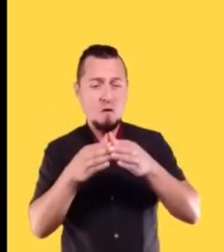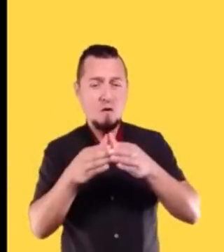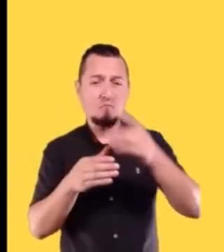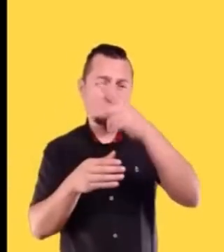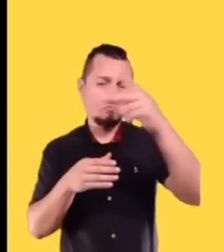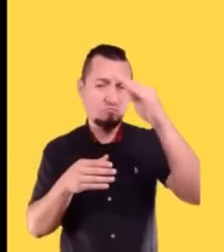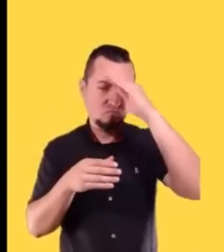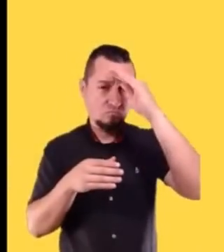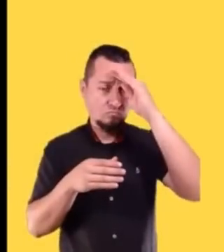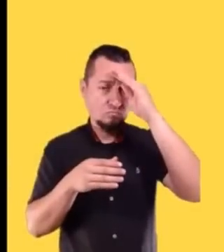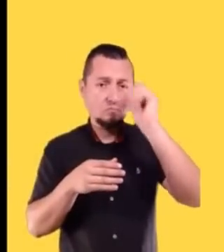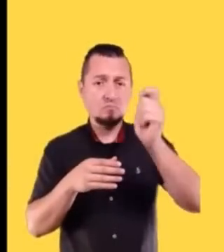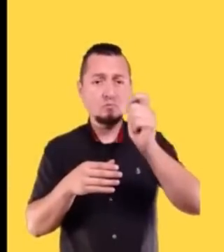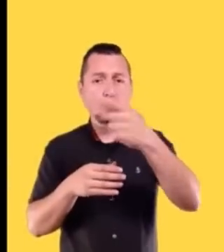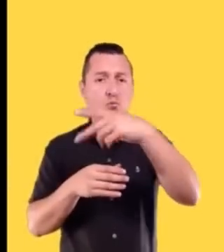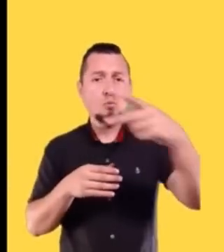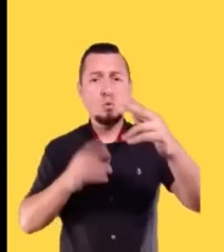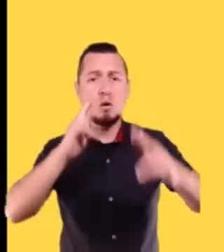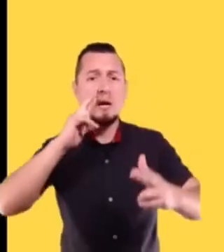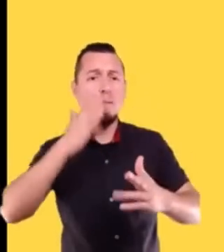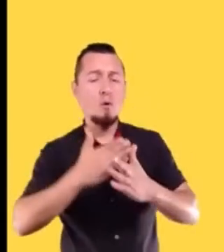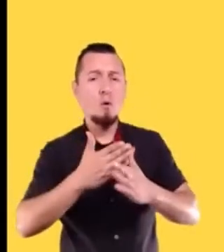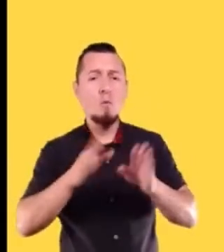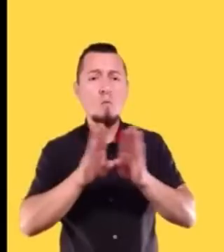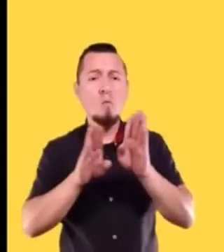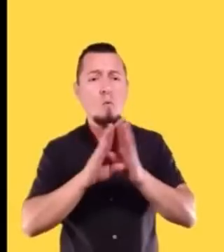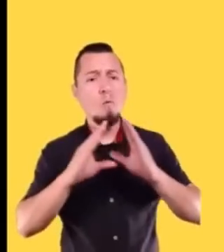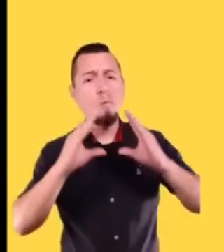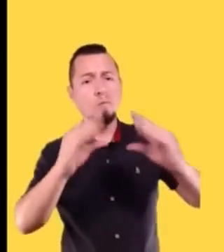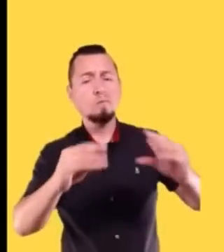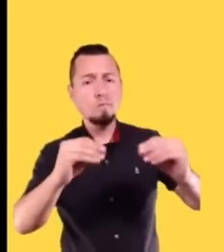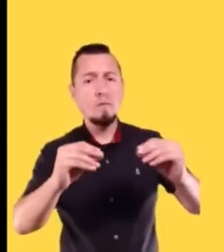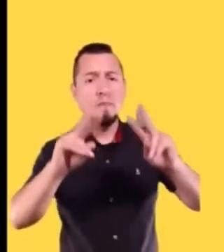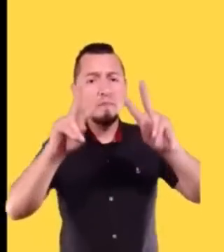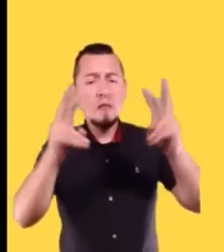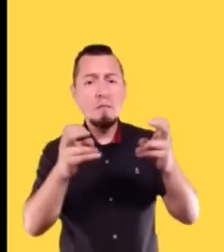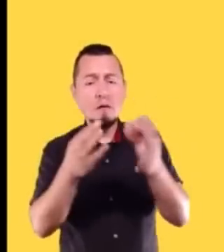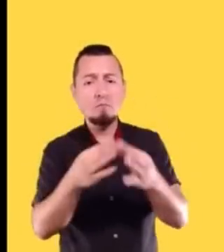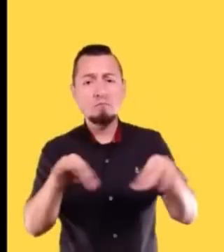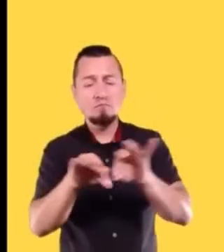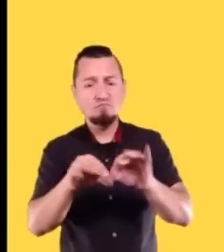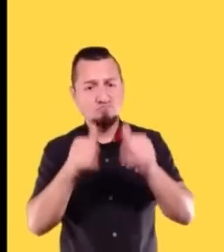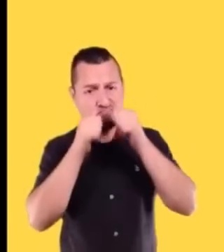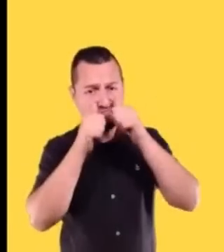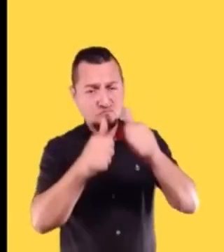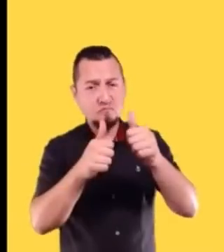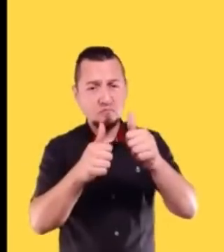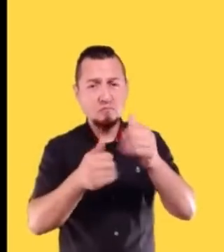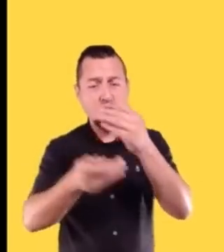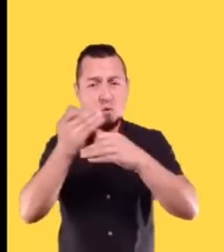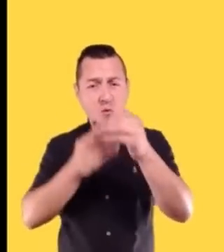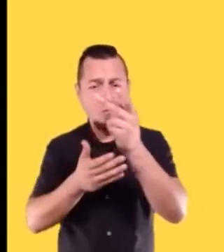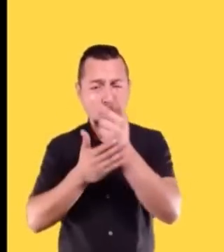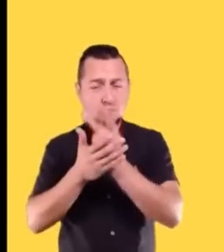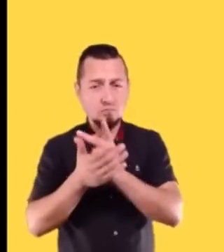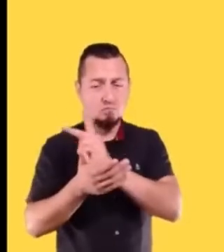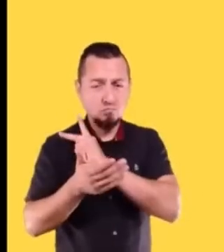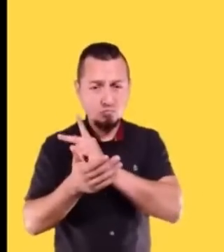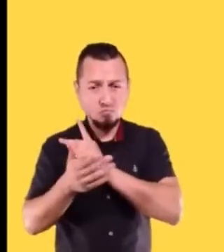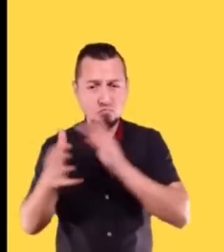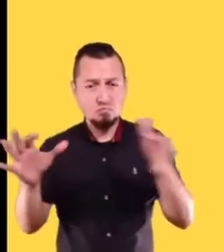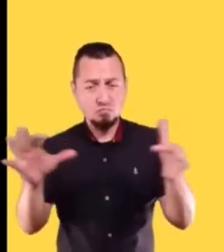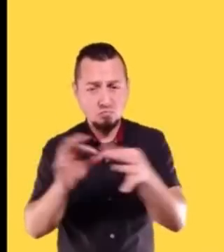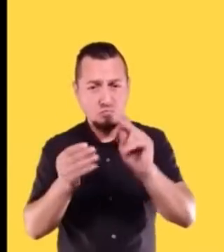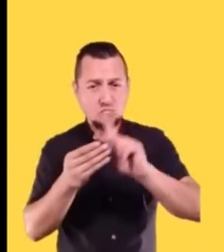autonomía responsable cómo abordar temas específicos y enriquecerlos con las estrategias didácticas que se han promovido a través del proyecto Educativa